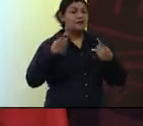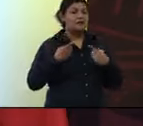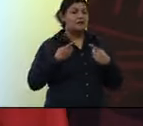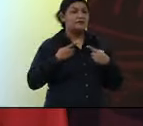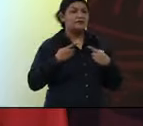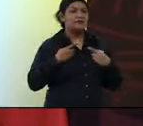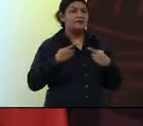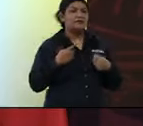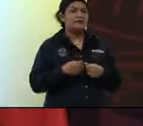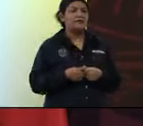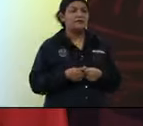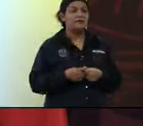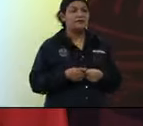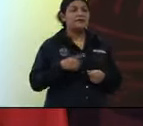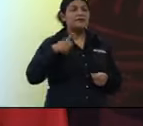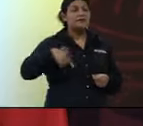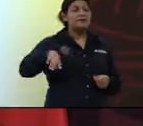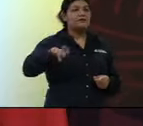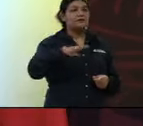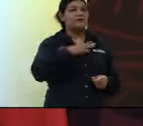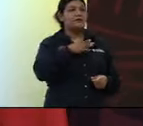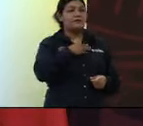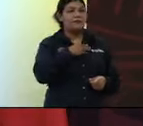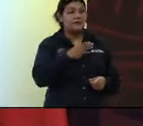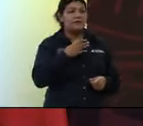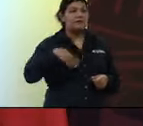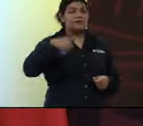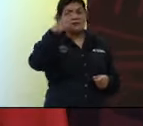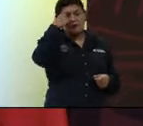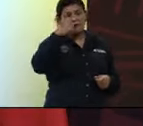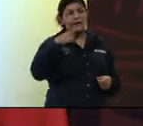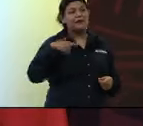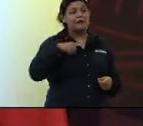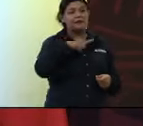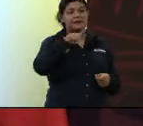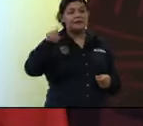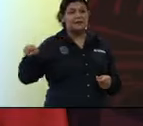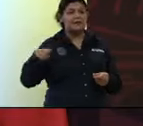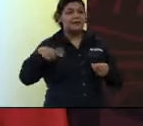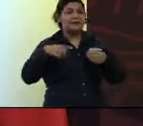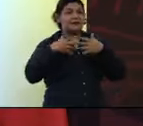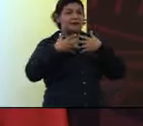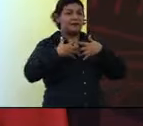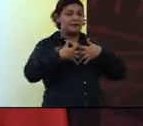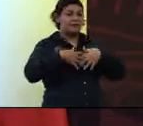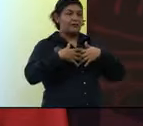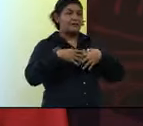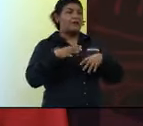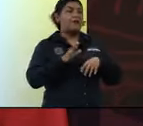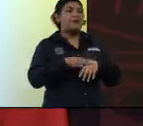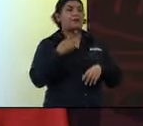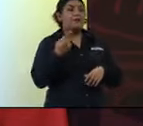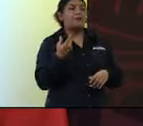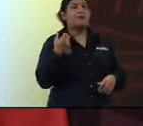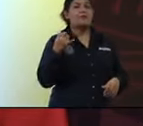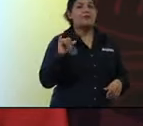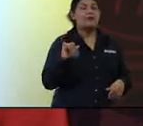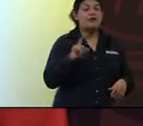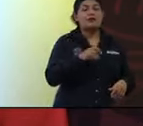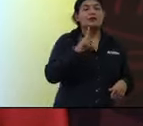tocamos porque además es un beneficio también para ellos, para el sector empresarial, porque por ahí, Dios